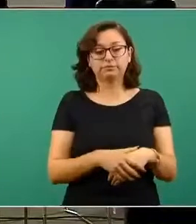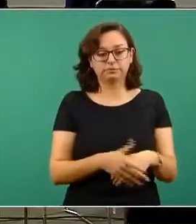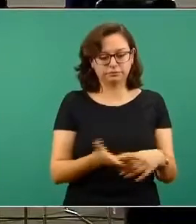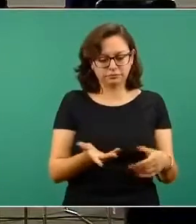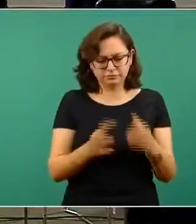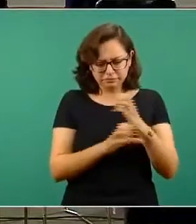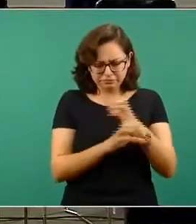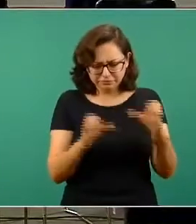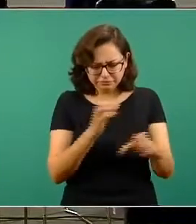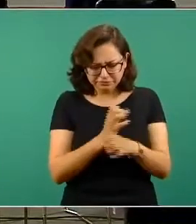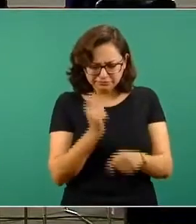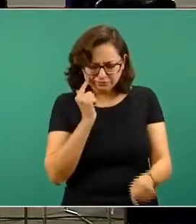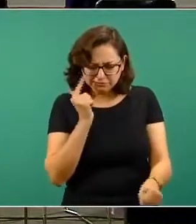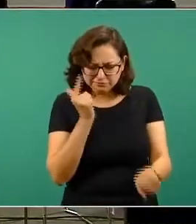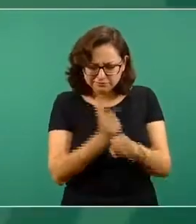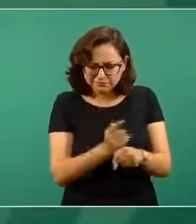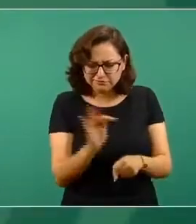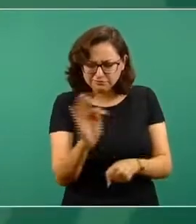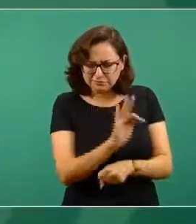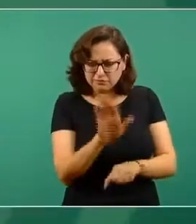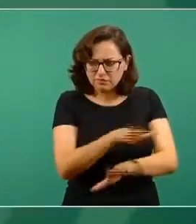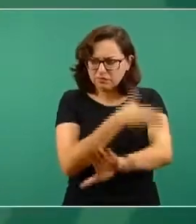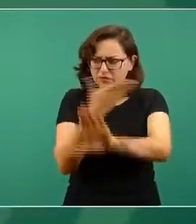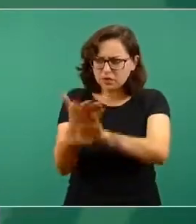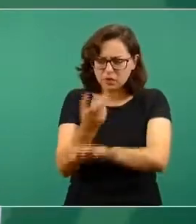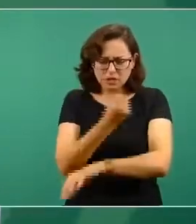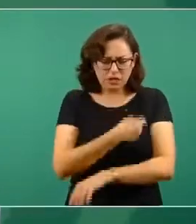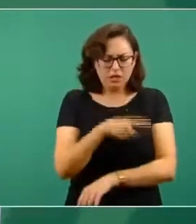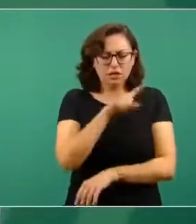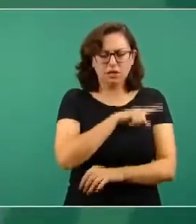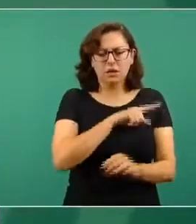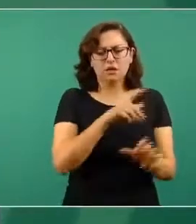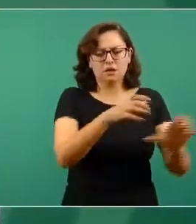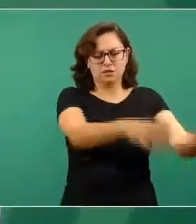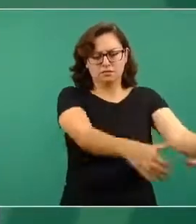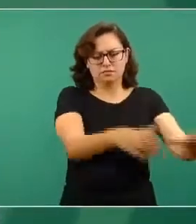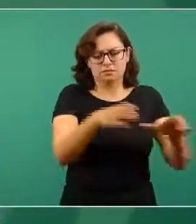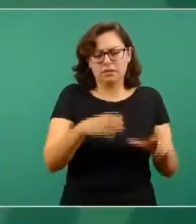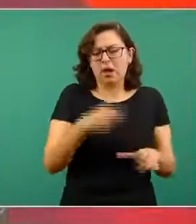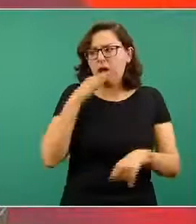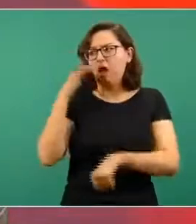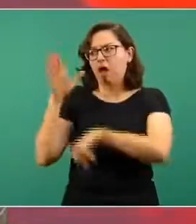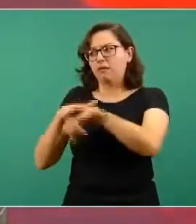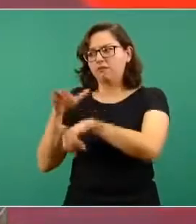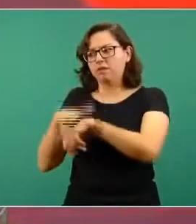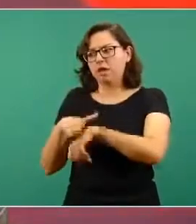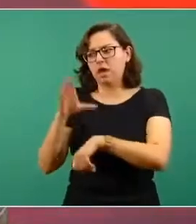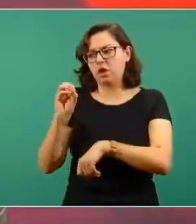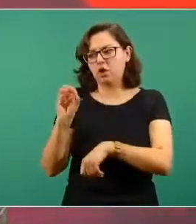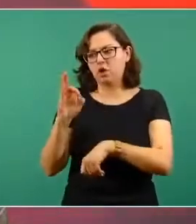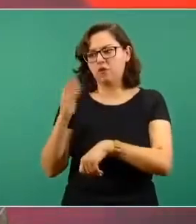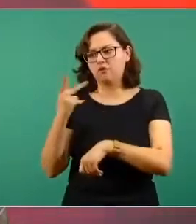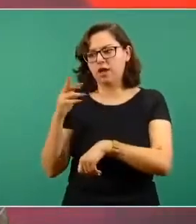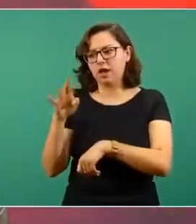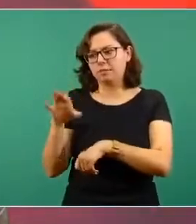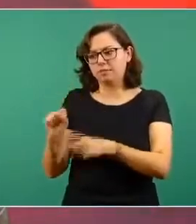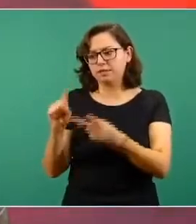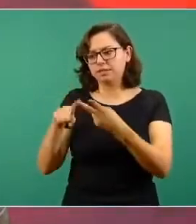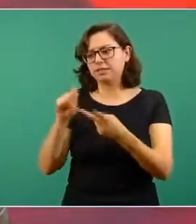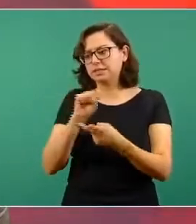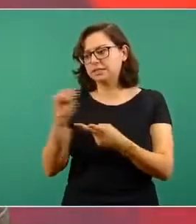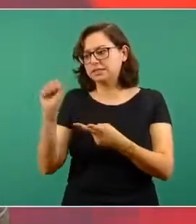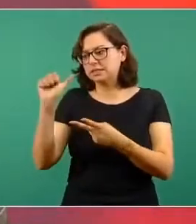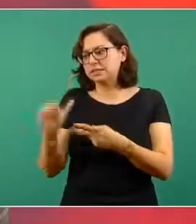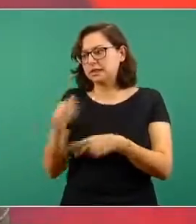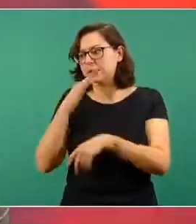lo revisado puede tener una repercusión a la salud de la población, pues obviamente dan la comunicación, hacen del conocimiento de la Secretaría de